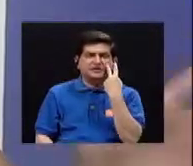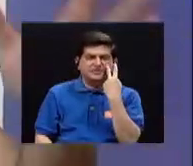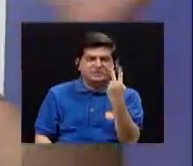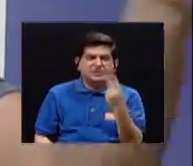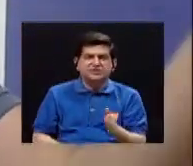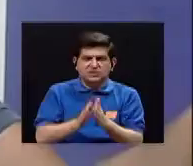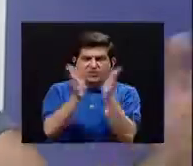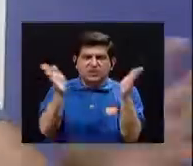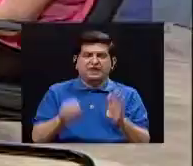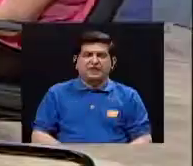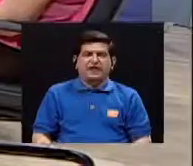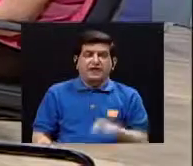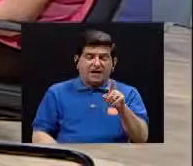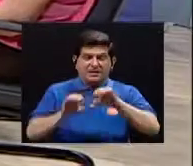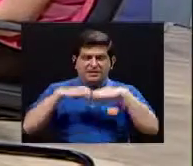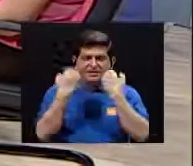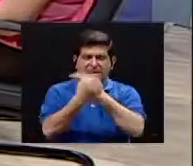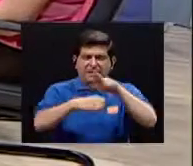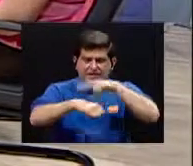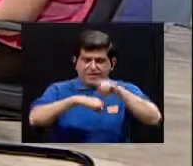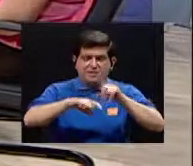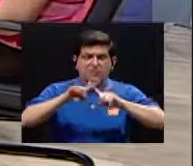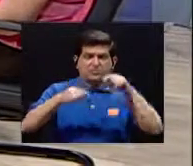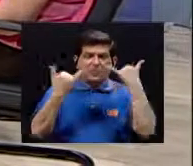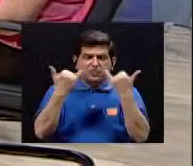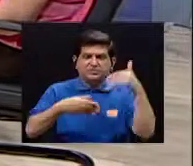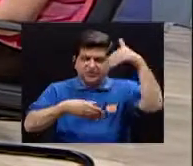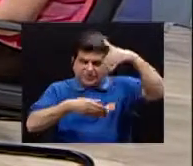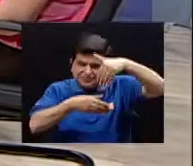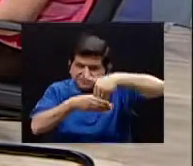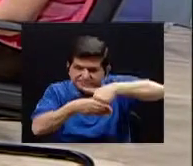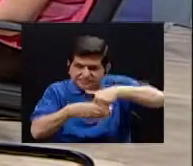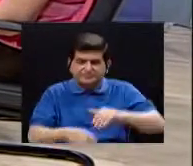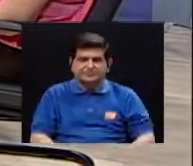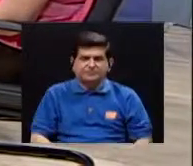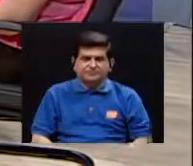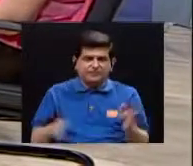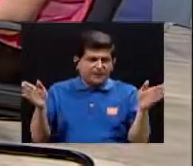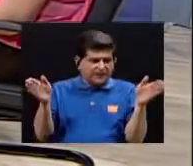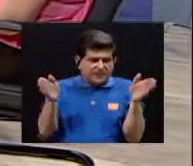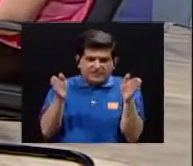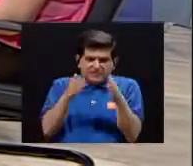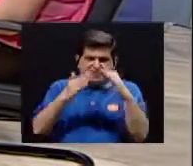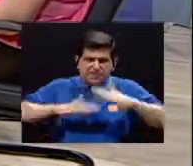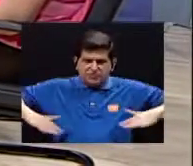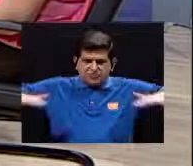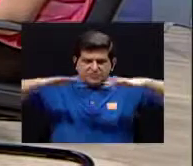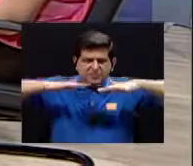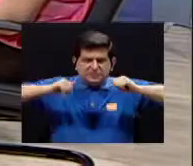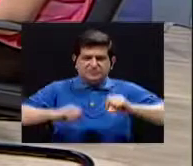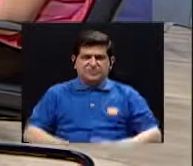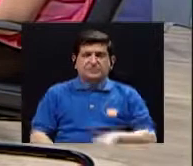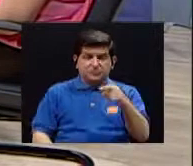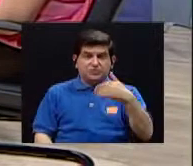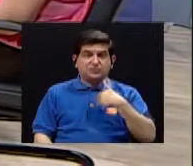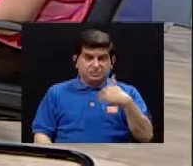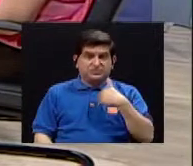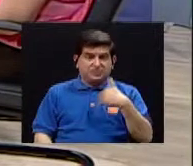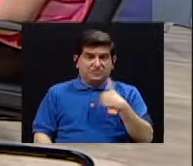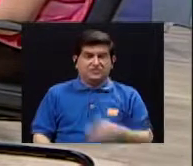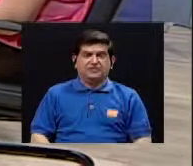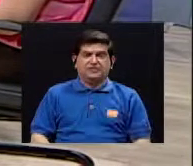la visión general del personaje que es la selección pero ya cuando te vas adentro y tienes y te reduce el espacio porque